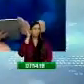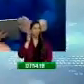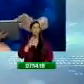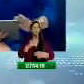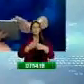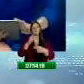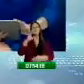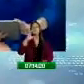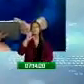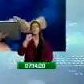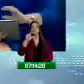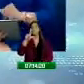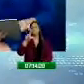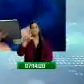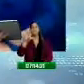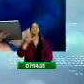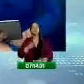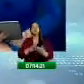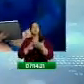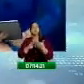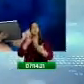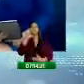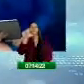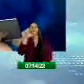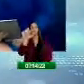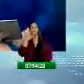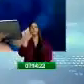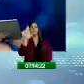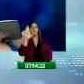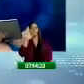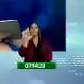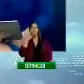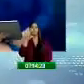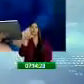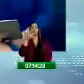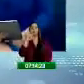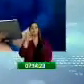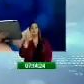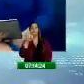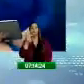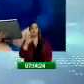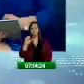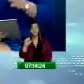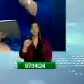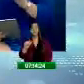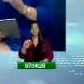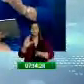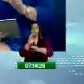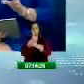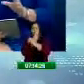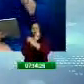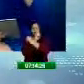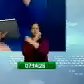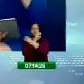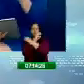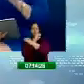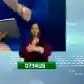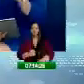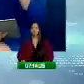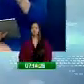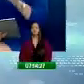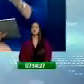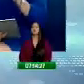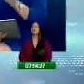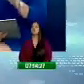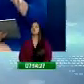aceptar esta entrevista, que quisiera iniciar saludándola y preguntándole hasta dónde